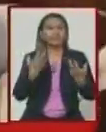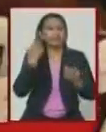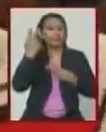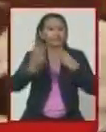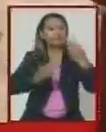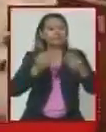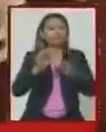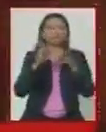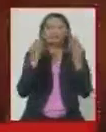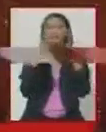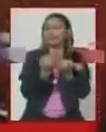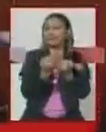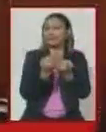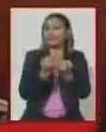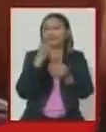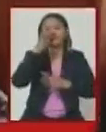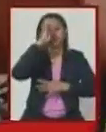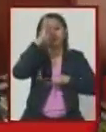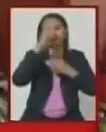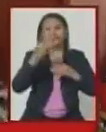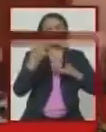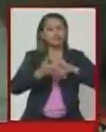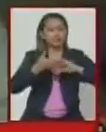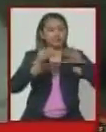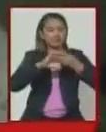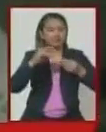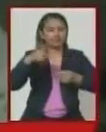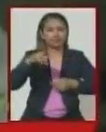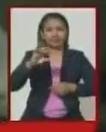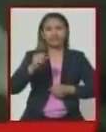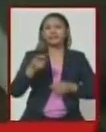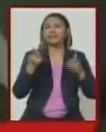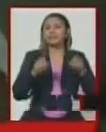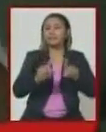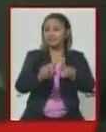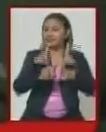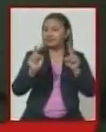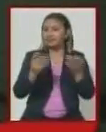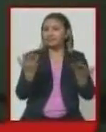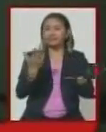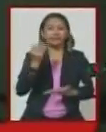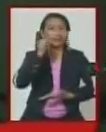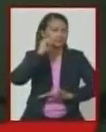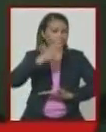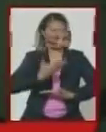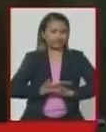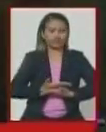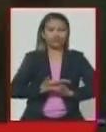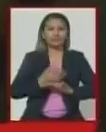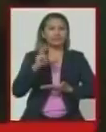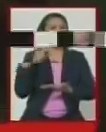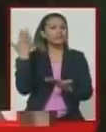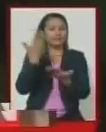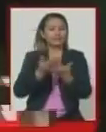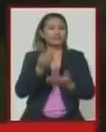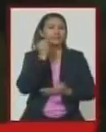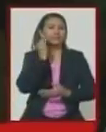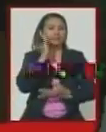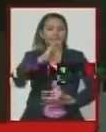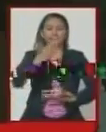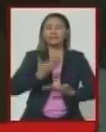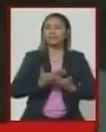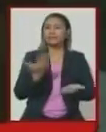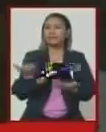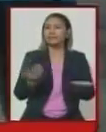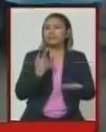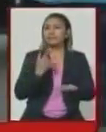Sus familiares tenían que inventar historias a la señora Primitiva cuando ella preguntaba por su hija, pues no retornó a su hogar, y sus hijos